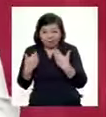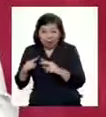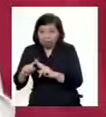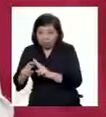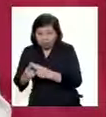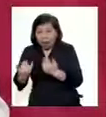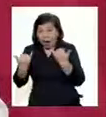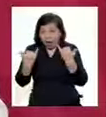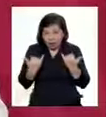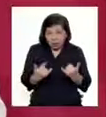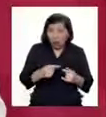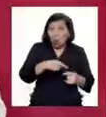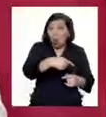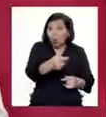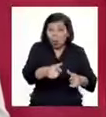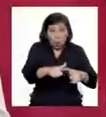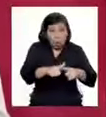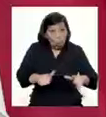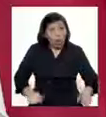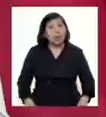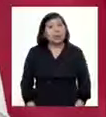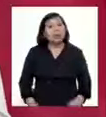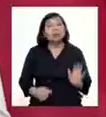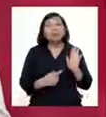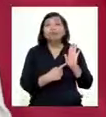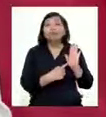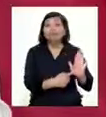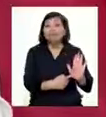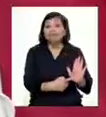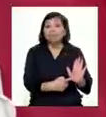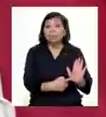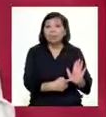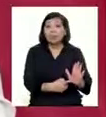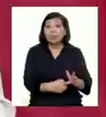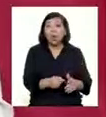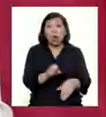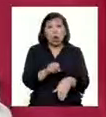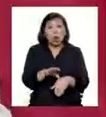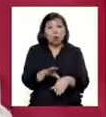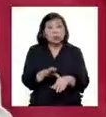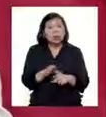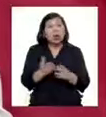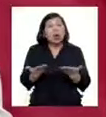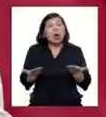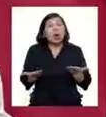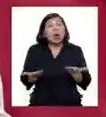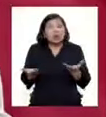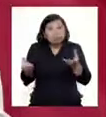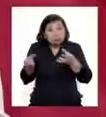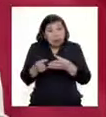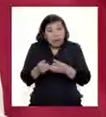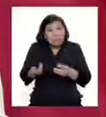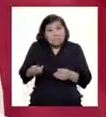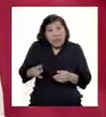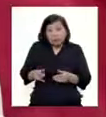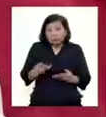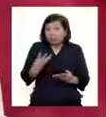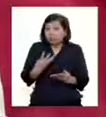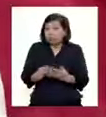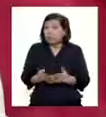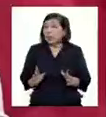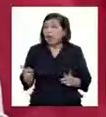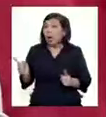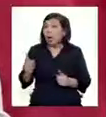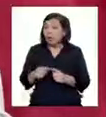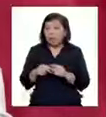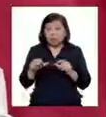República, aquí y en otras sedes, hemos presentado ante el Consejo de Ministros un proyecto de ley para agravar las penas por sicariato y extorsión